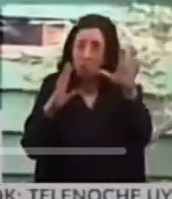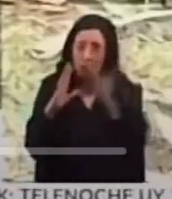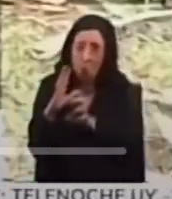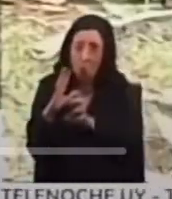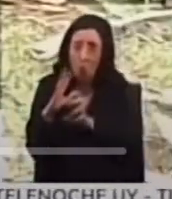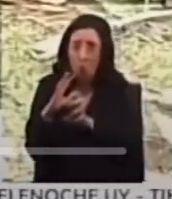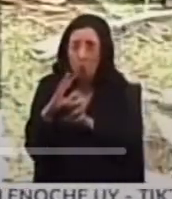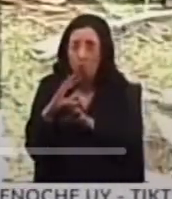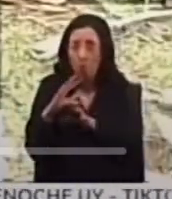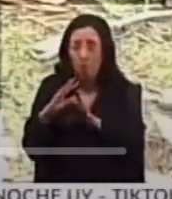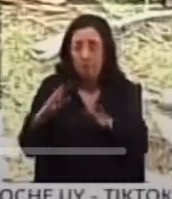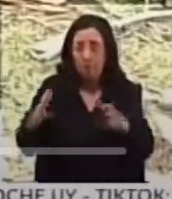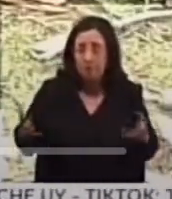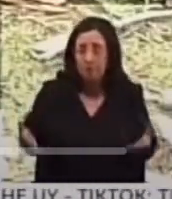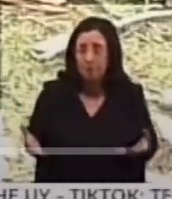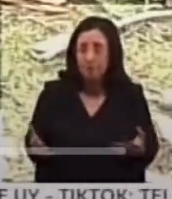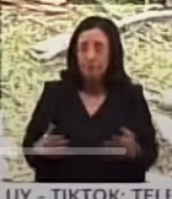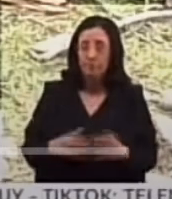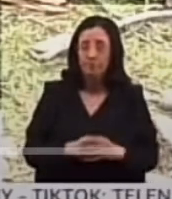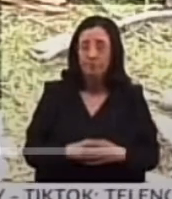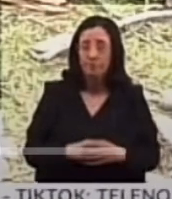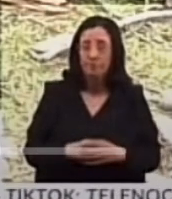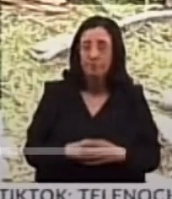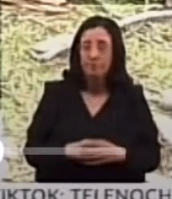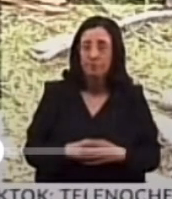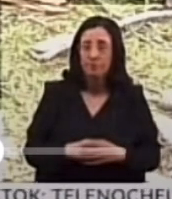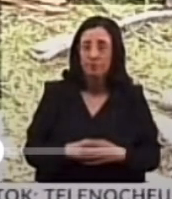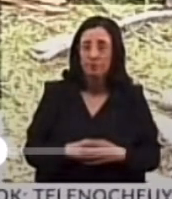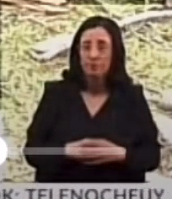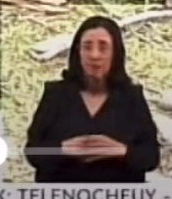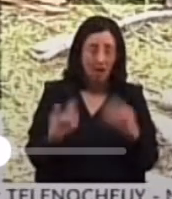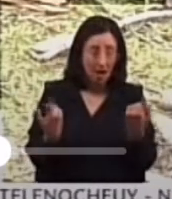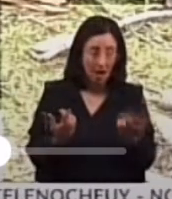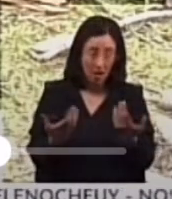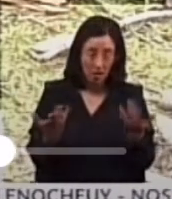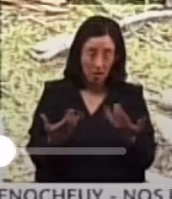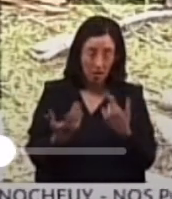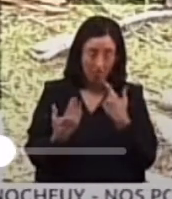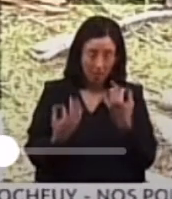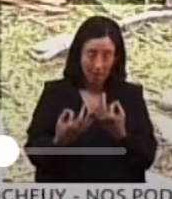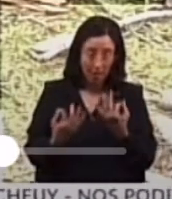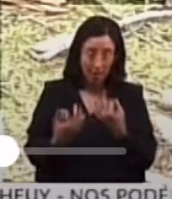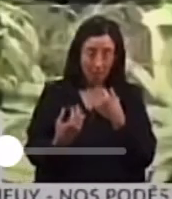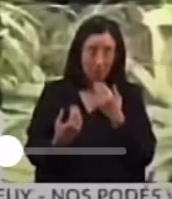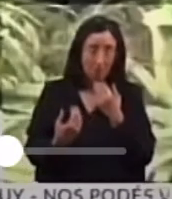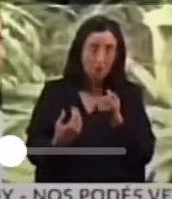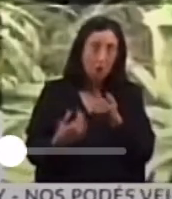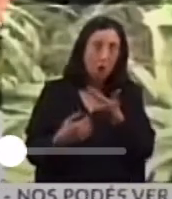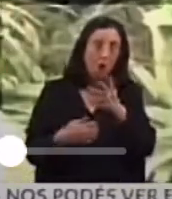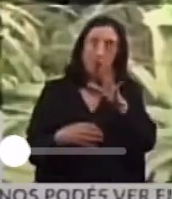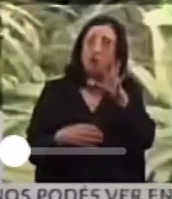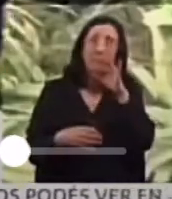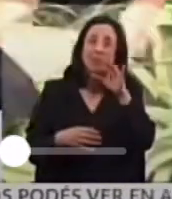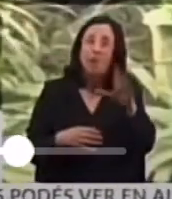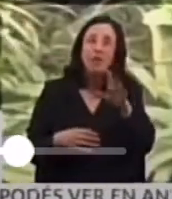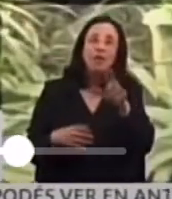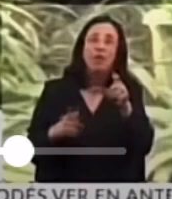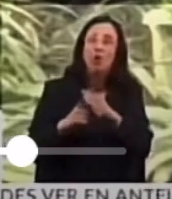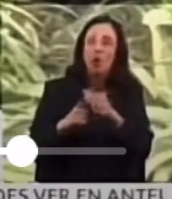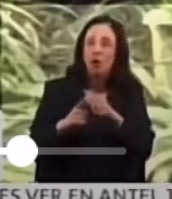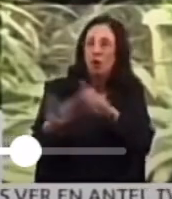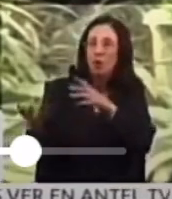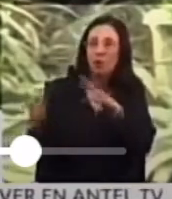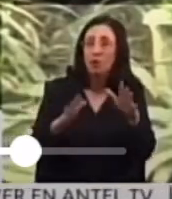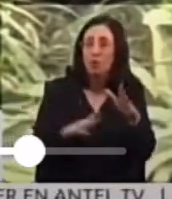sé. ¿Cuánto vale la cabaña? Y ahora que está todo, no sé ahora cuánto costará, no sé, $5.000, ponerle por algo así, no sé